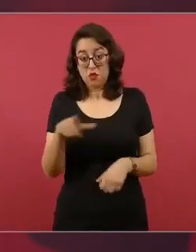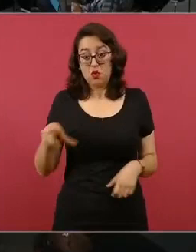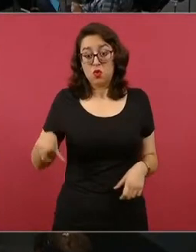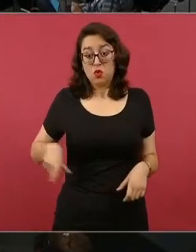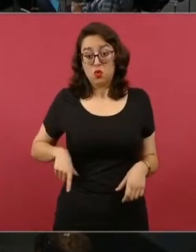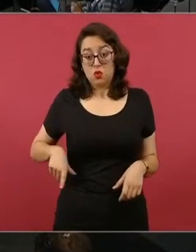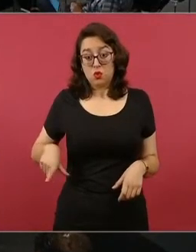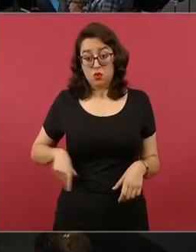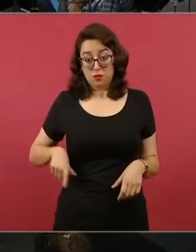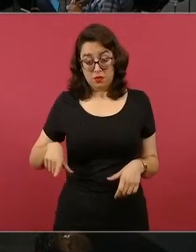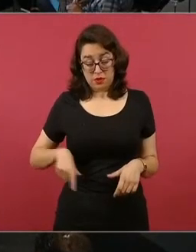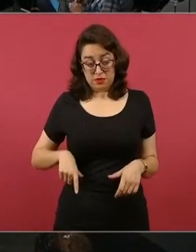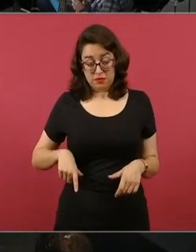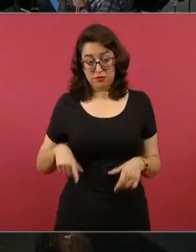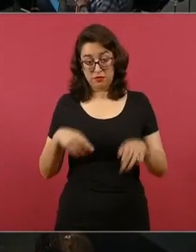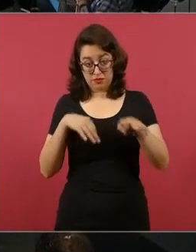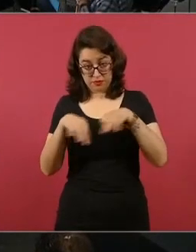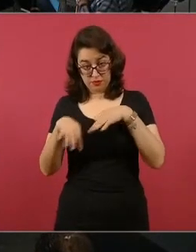es